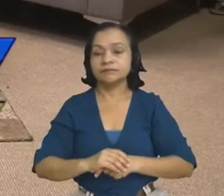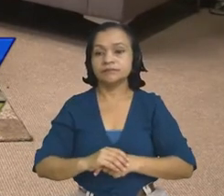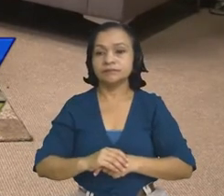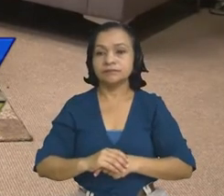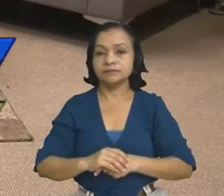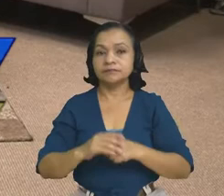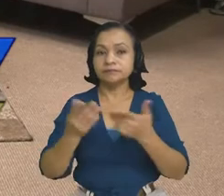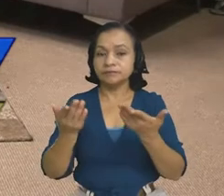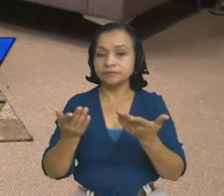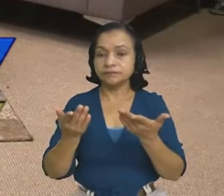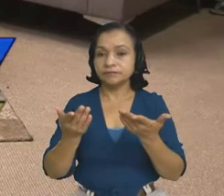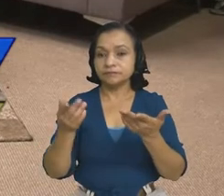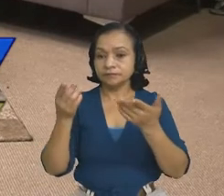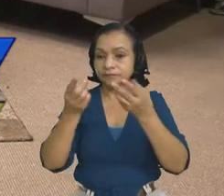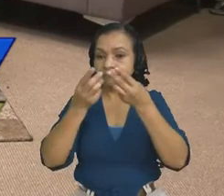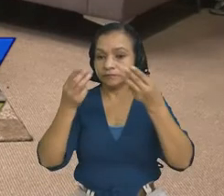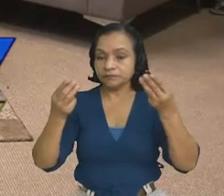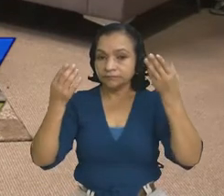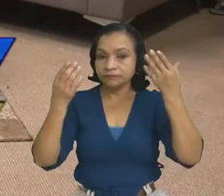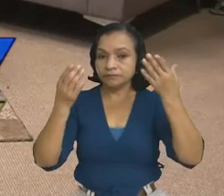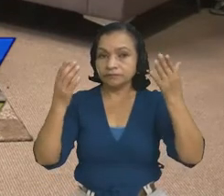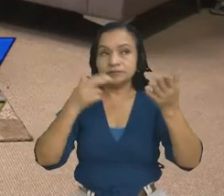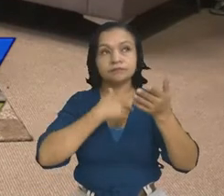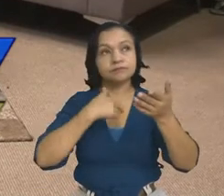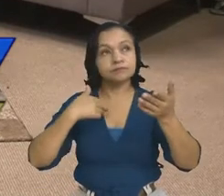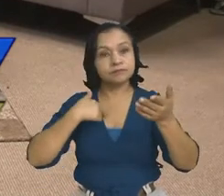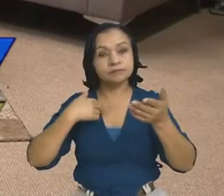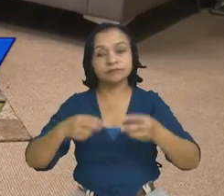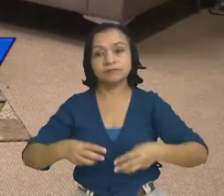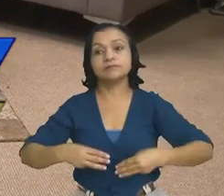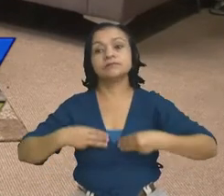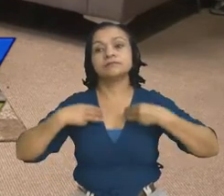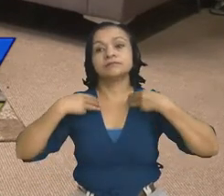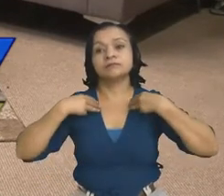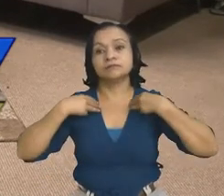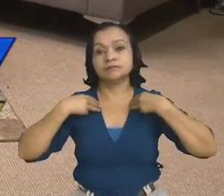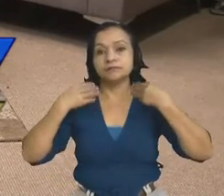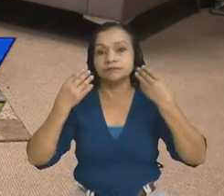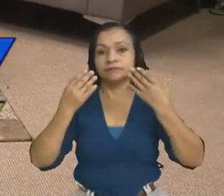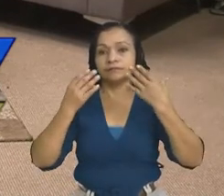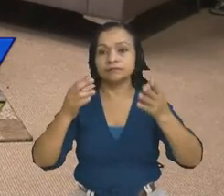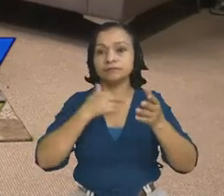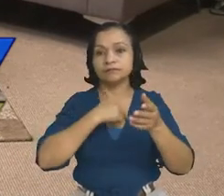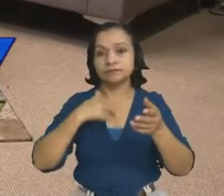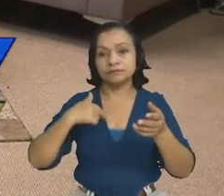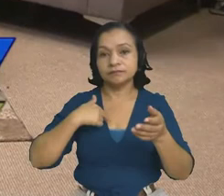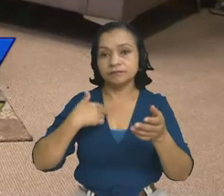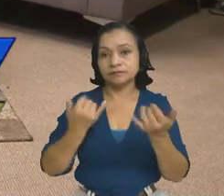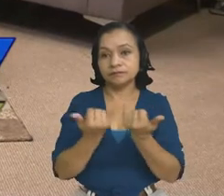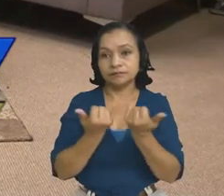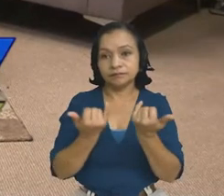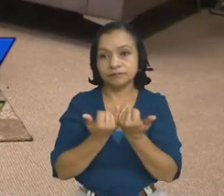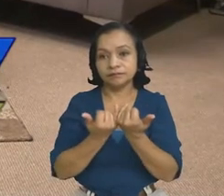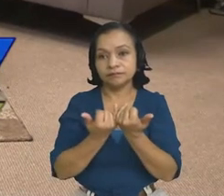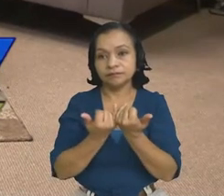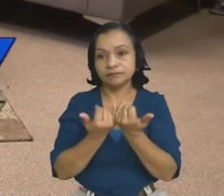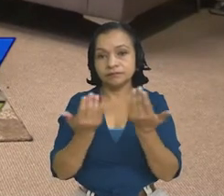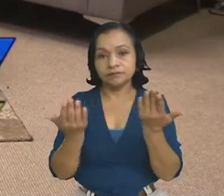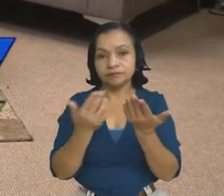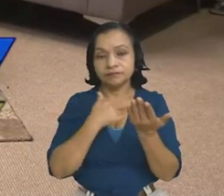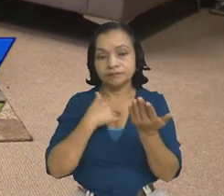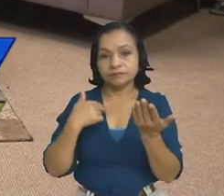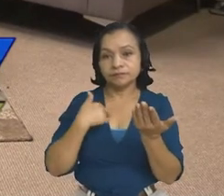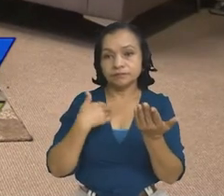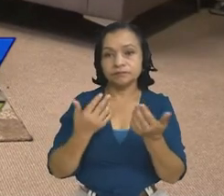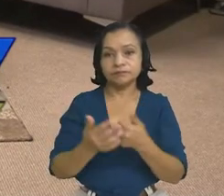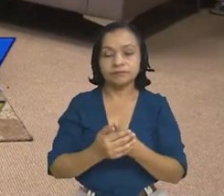SILAI. Pero ya con el equipamiento y la metodología técnica moderna, hay situaciones que van a tener que ser abordadas directamente en este hospital. Y ese es el sentido,